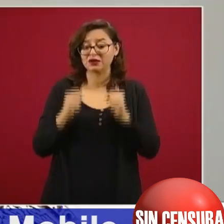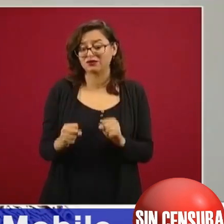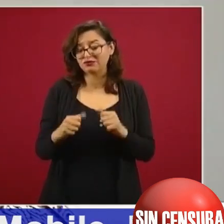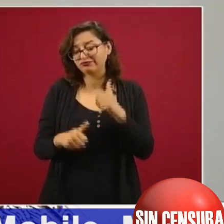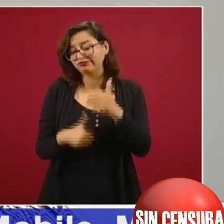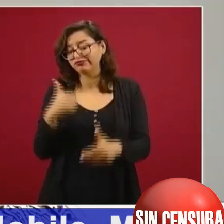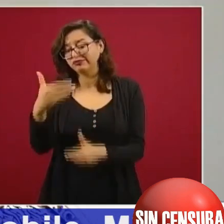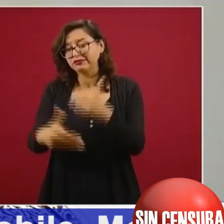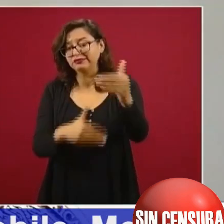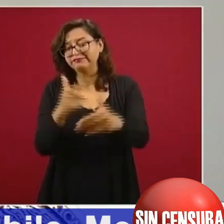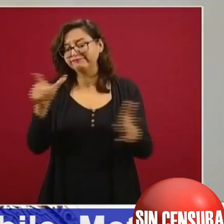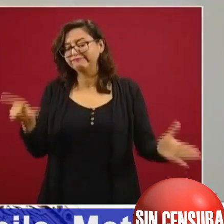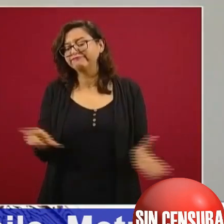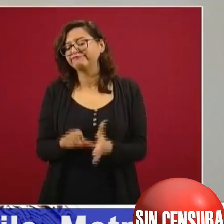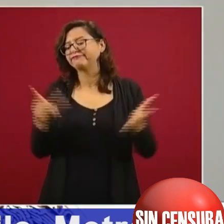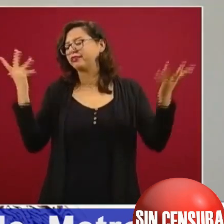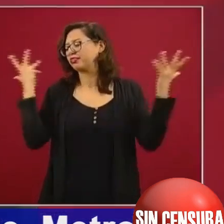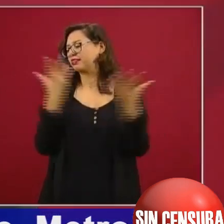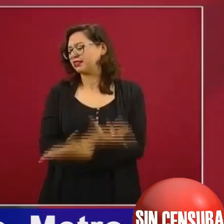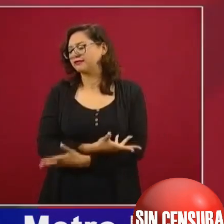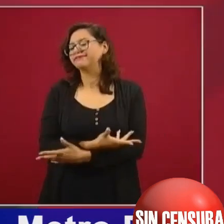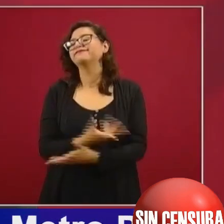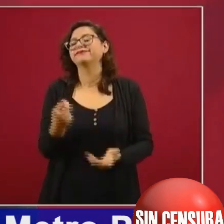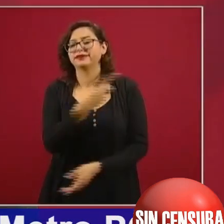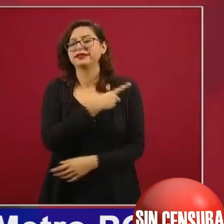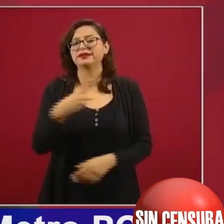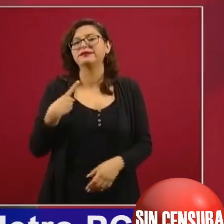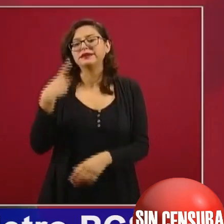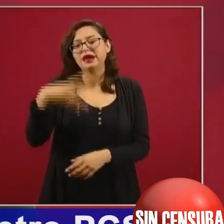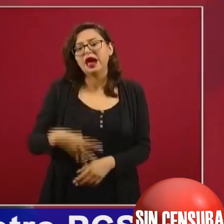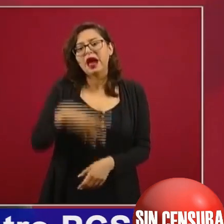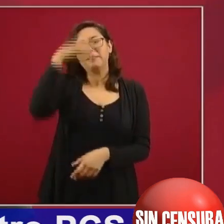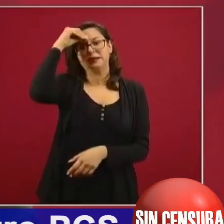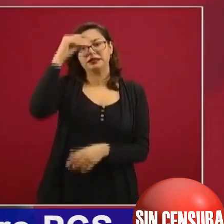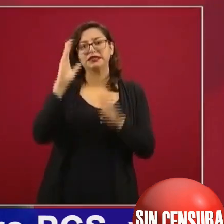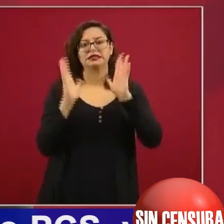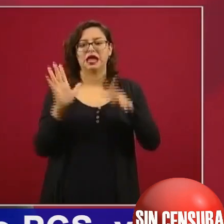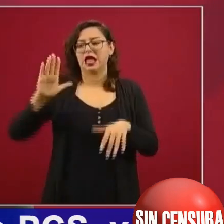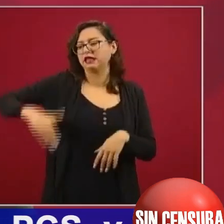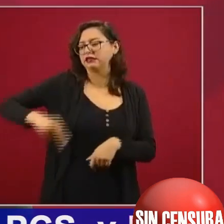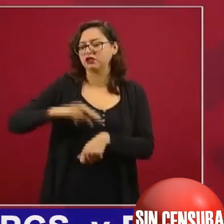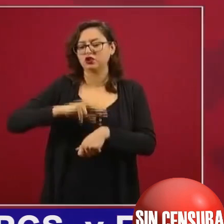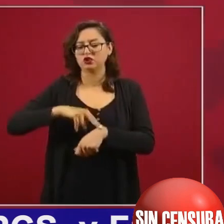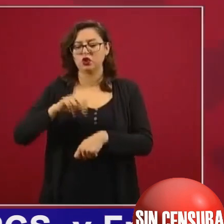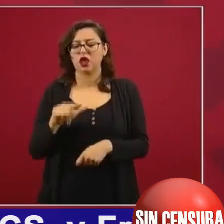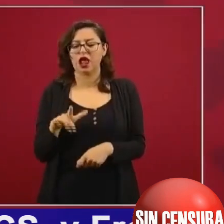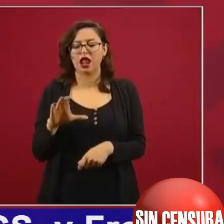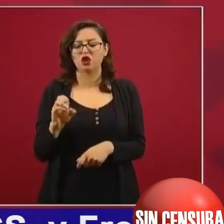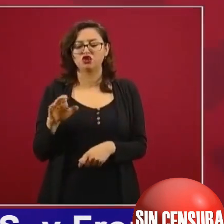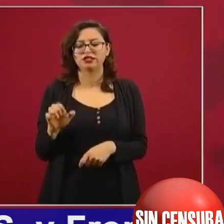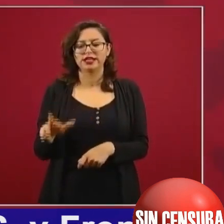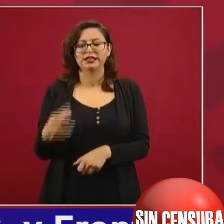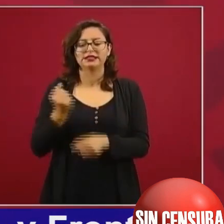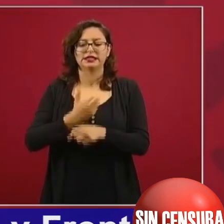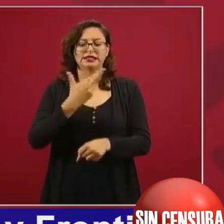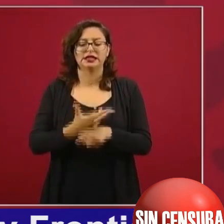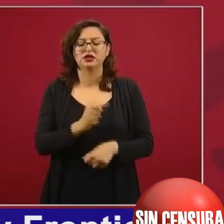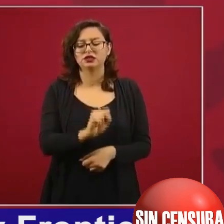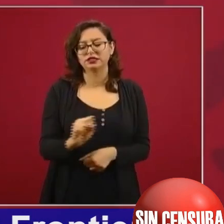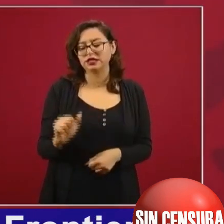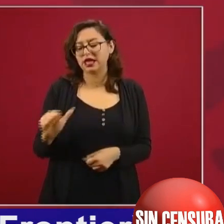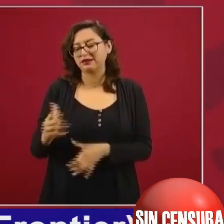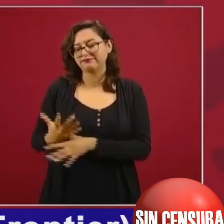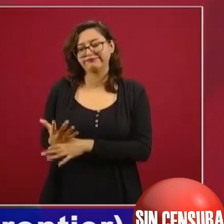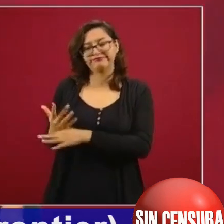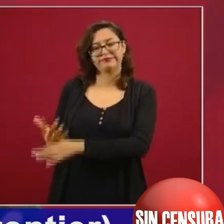lecciones aprendidas, como ya señala el doctor Alcocer, secretario de Salud, y una muy importante es cuál es el estado de salud de